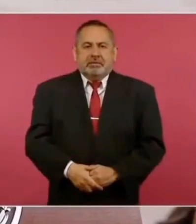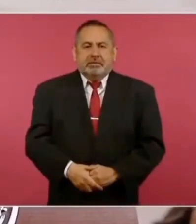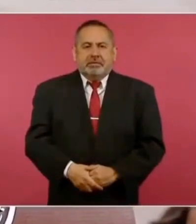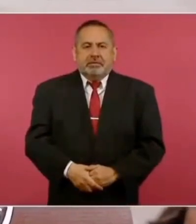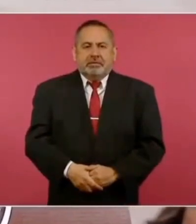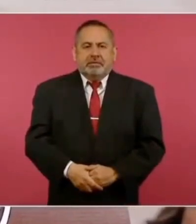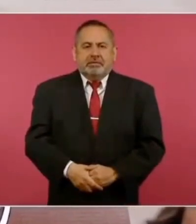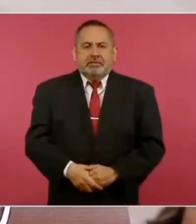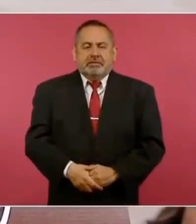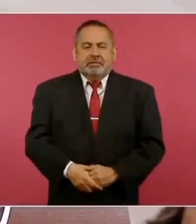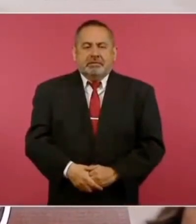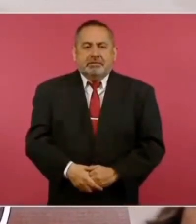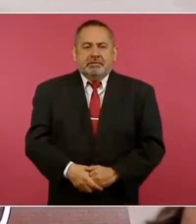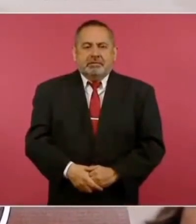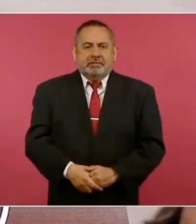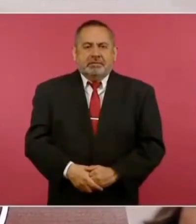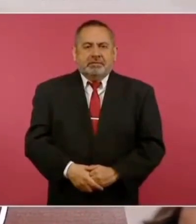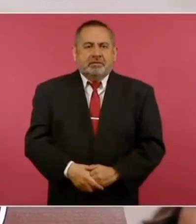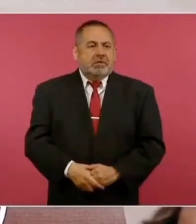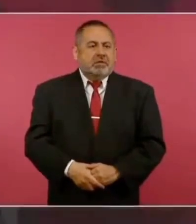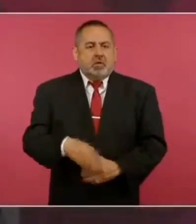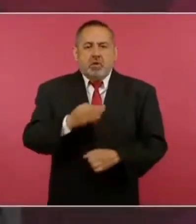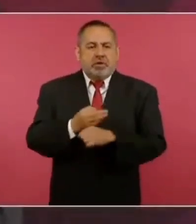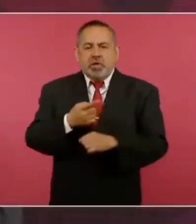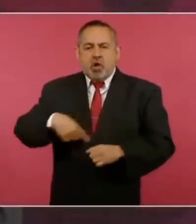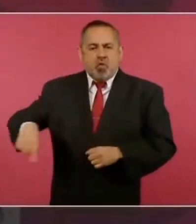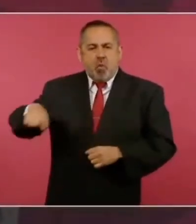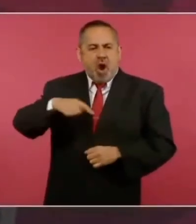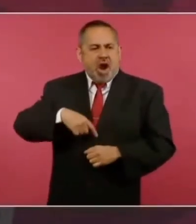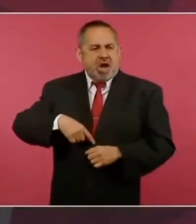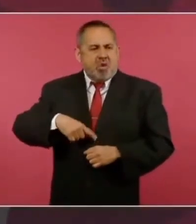no estamos en una dictadura